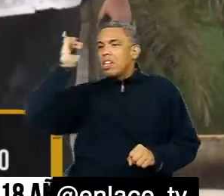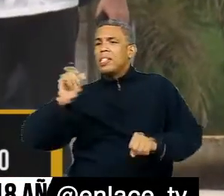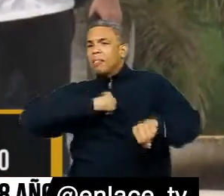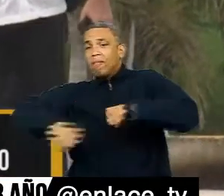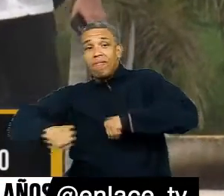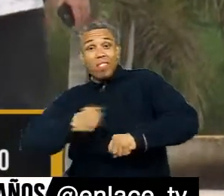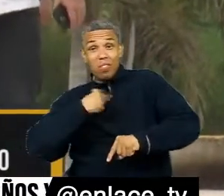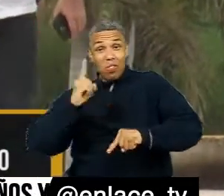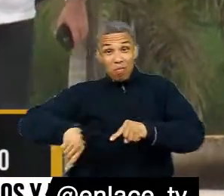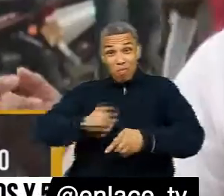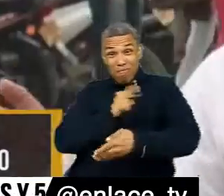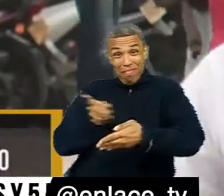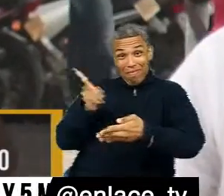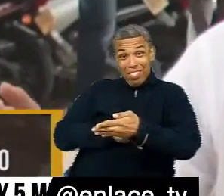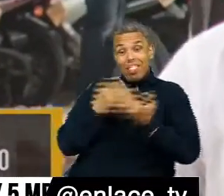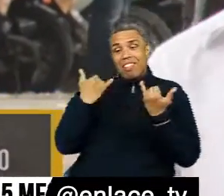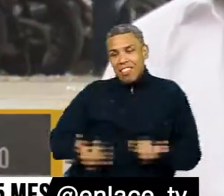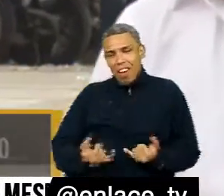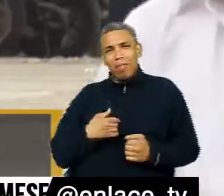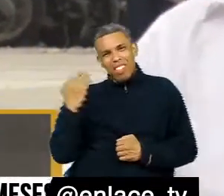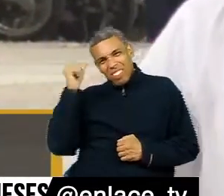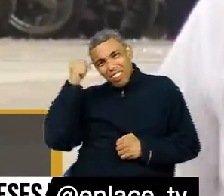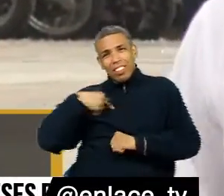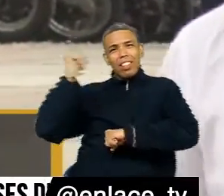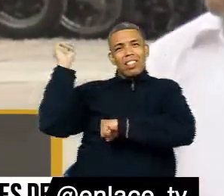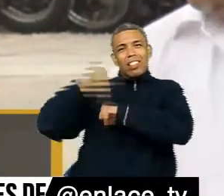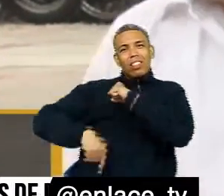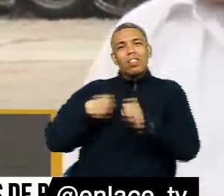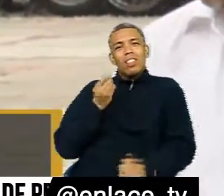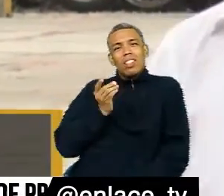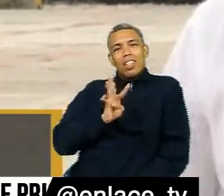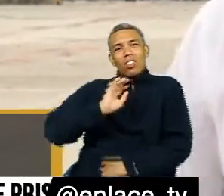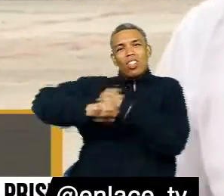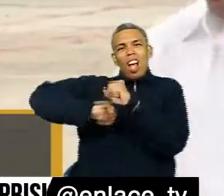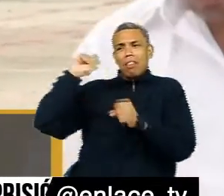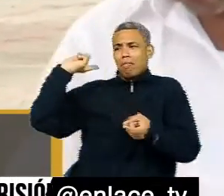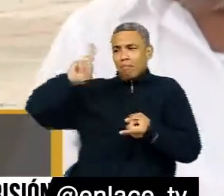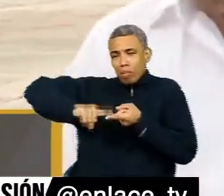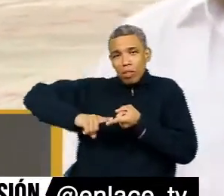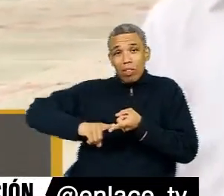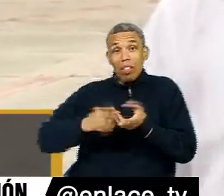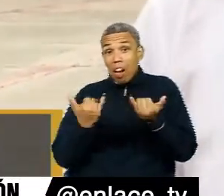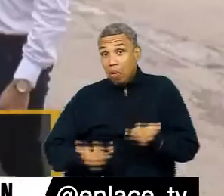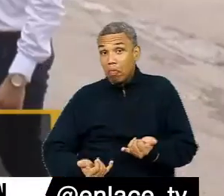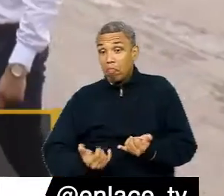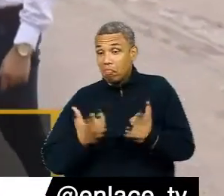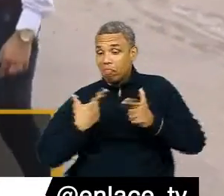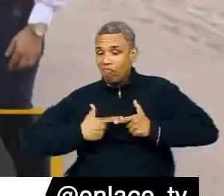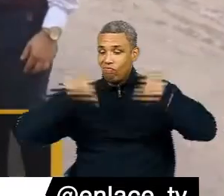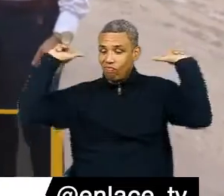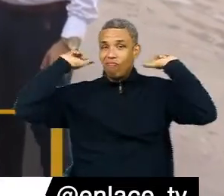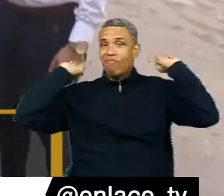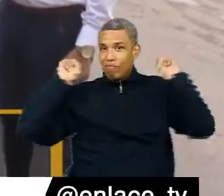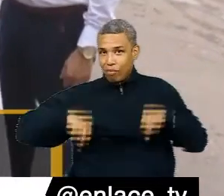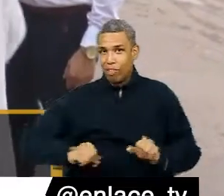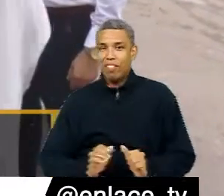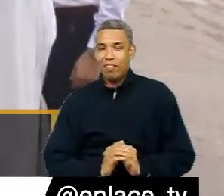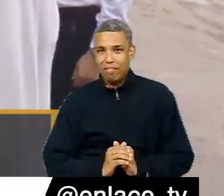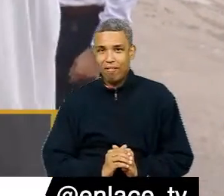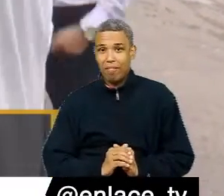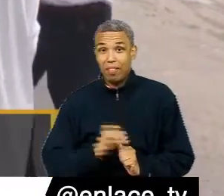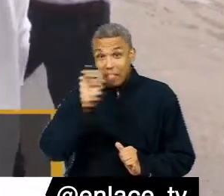destitución e inhabilidad que por 14 años le había sido impuesta a la ex senadora Piedad Córdoba por la Procuraduría General de la Nación. Con esta determinación,